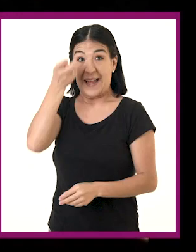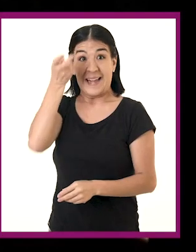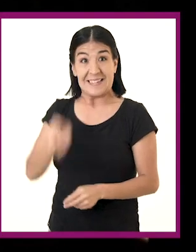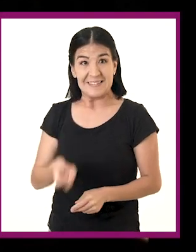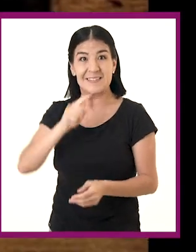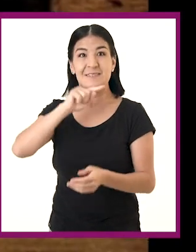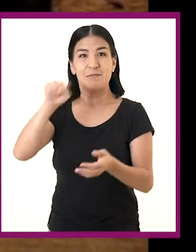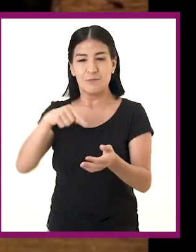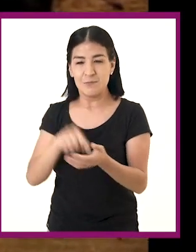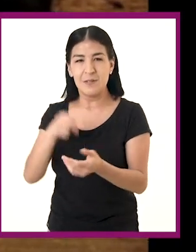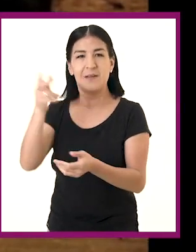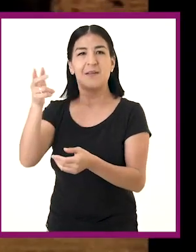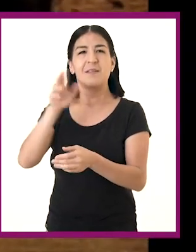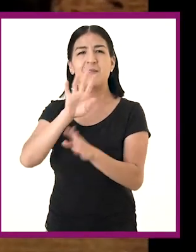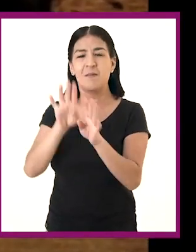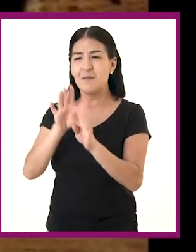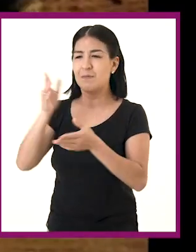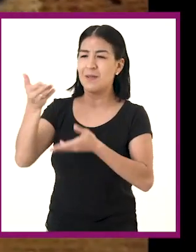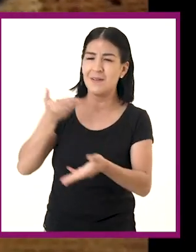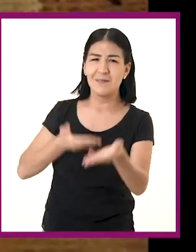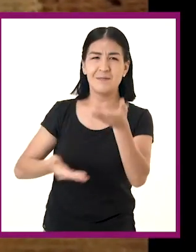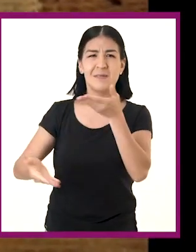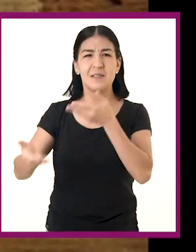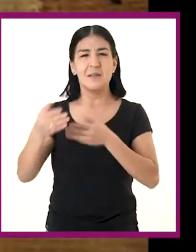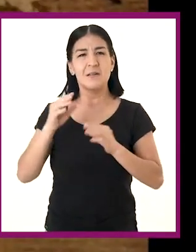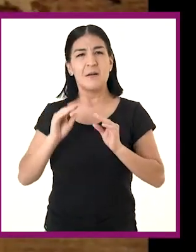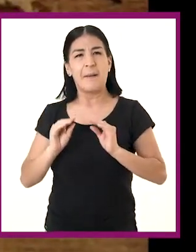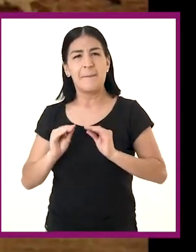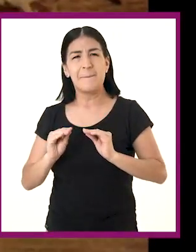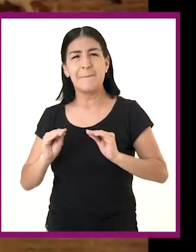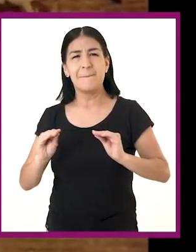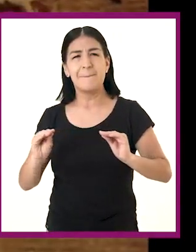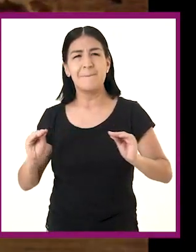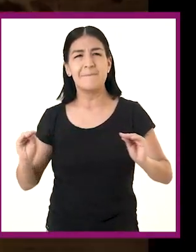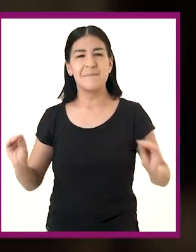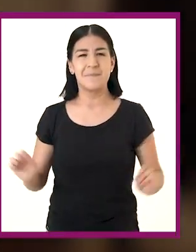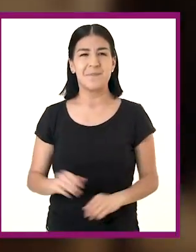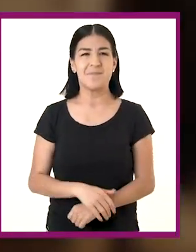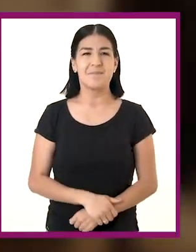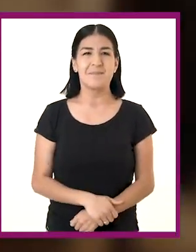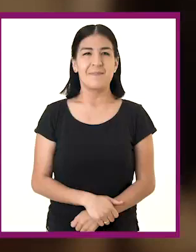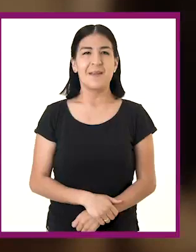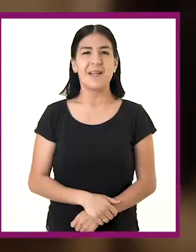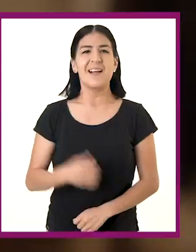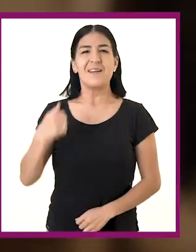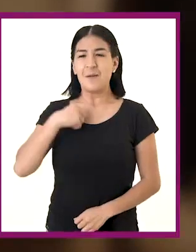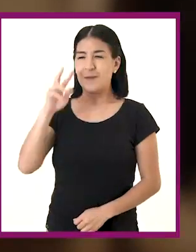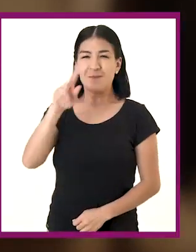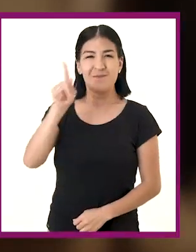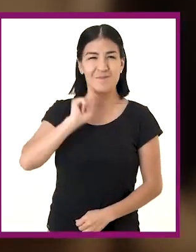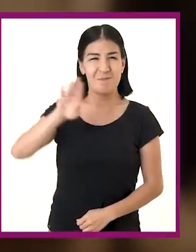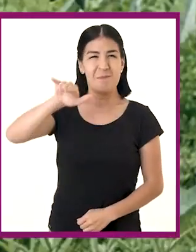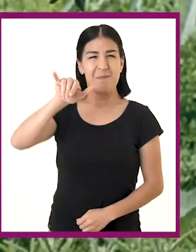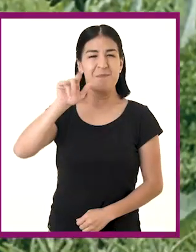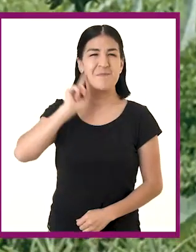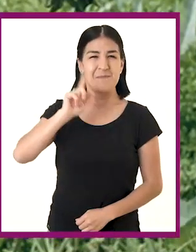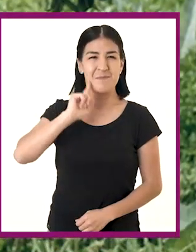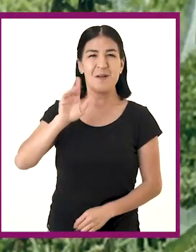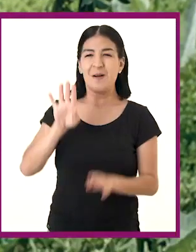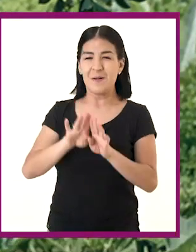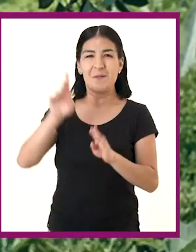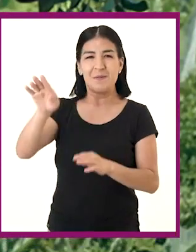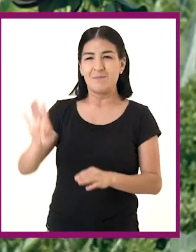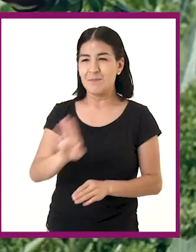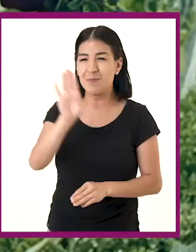partir de ahí, el tiempo se diluyó en largos silencios. Me gustaba ella porque